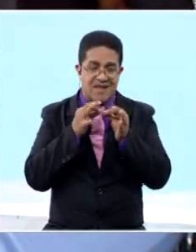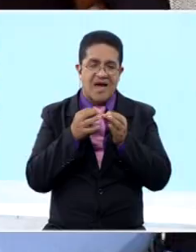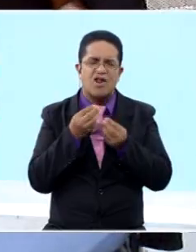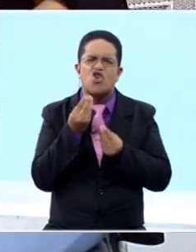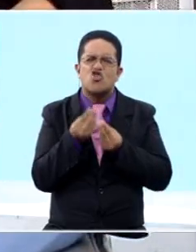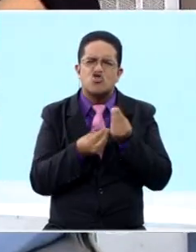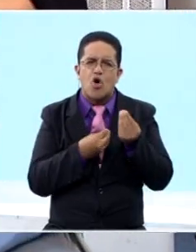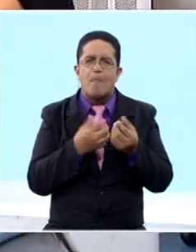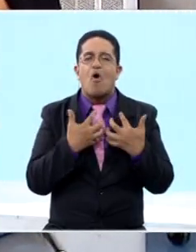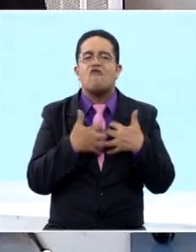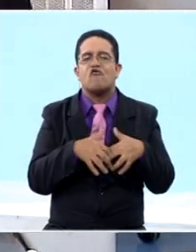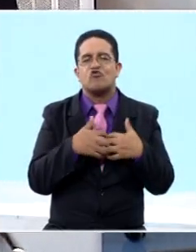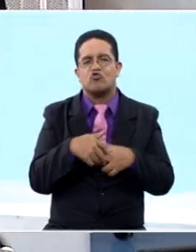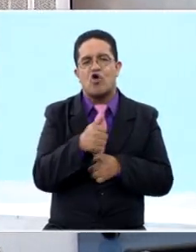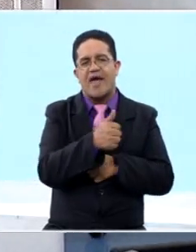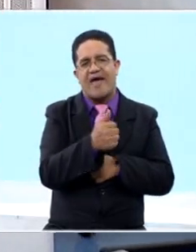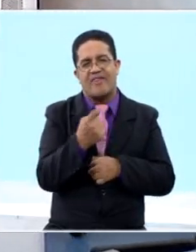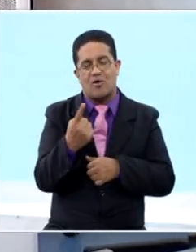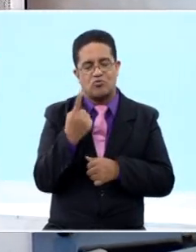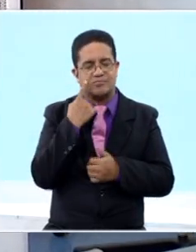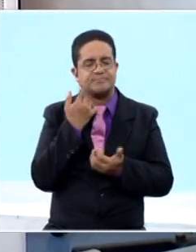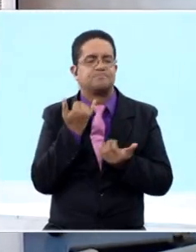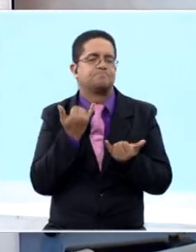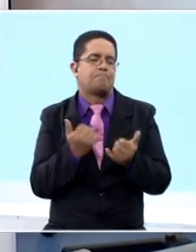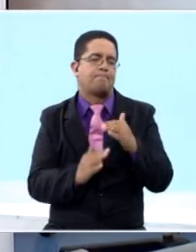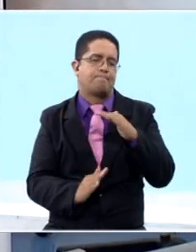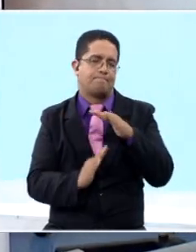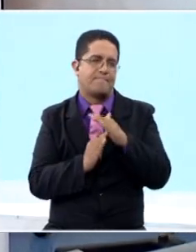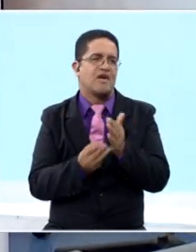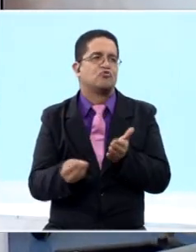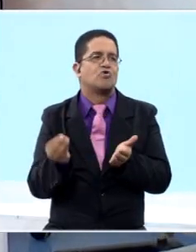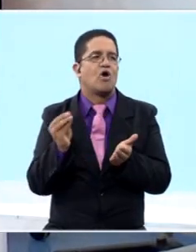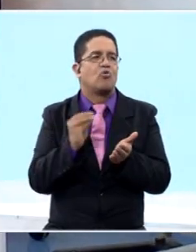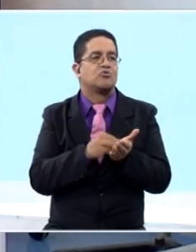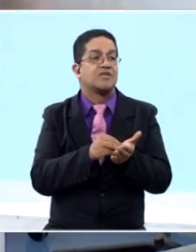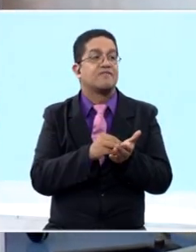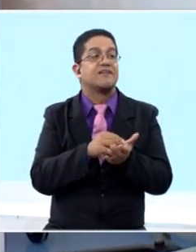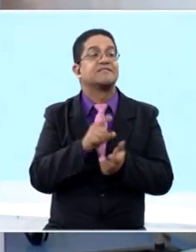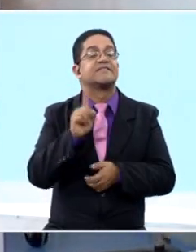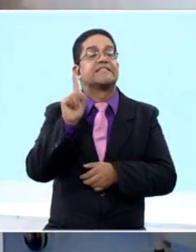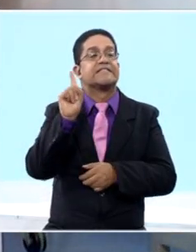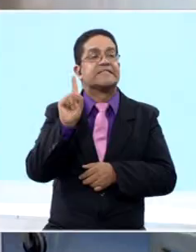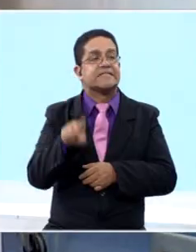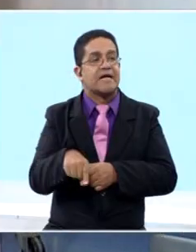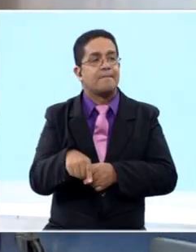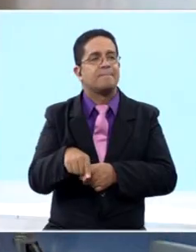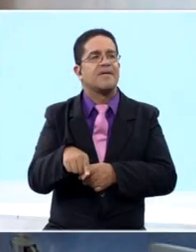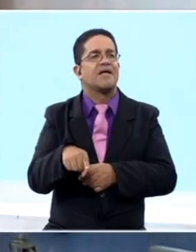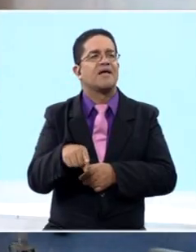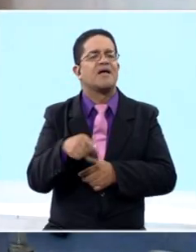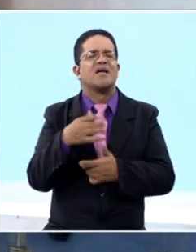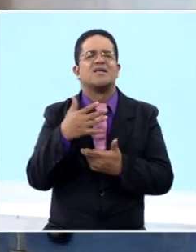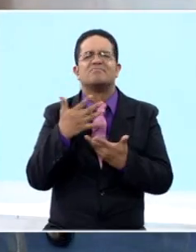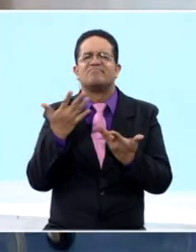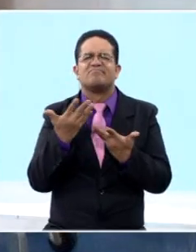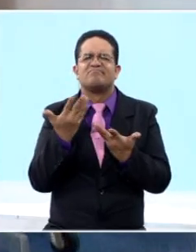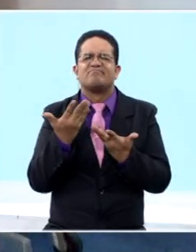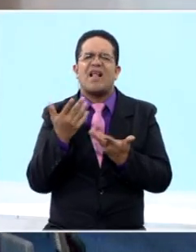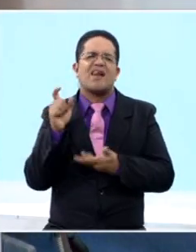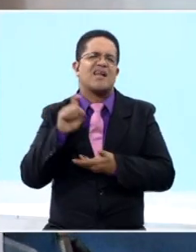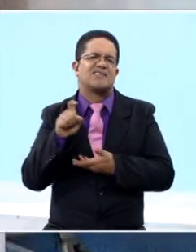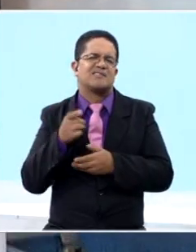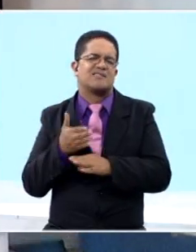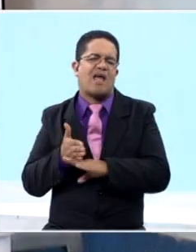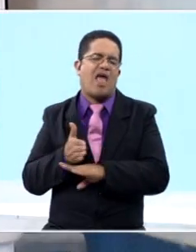uno de ellos y nos lo va a mostrar. Vámonos a una pausa, regresa, seguimos hablando sobre ello y además las consideraciones previas, durante